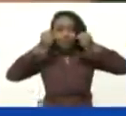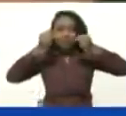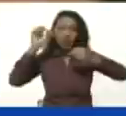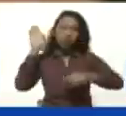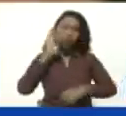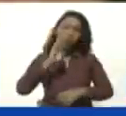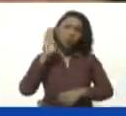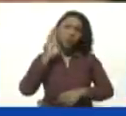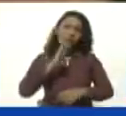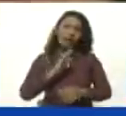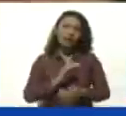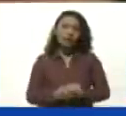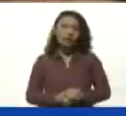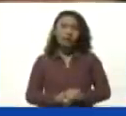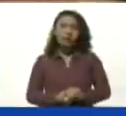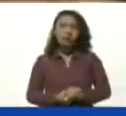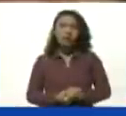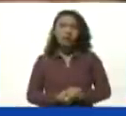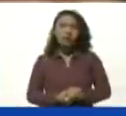cochina,